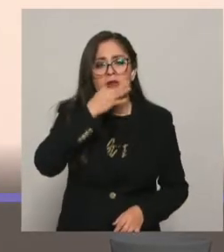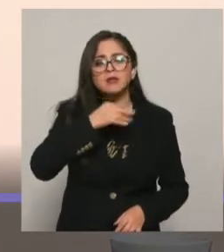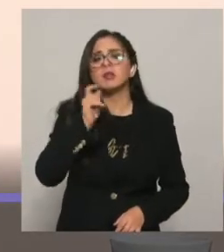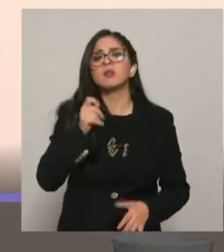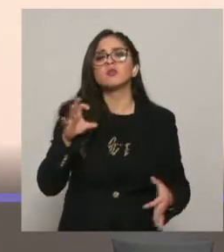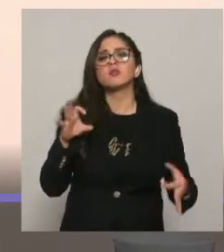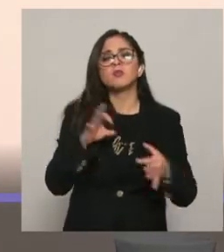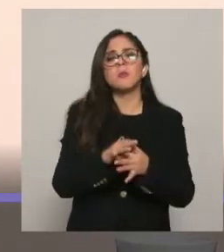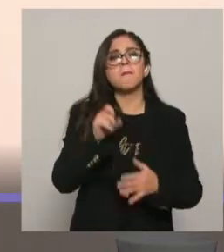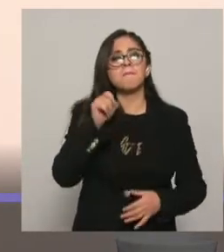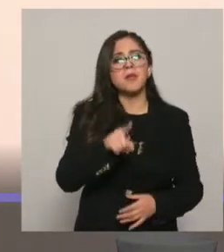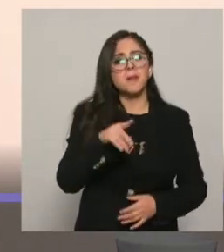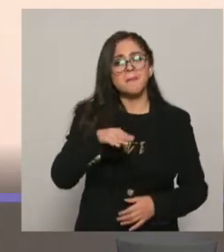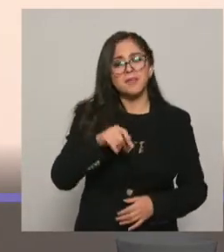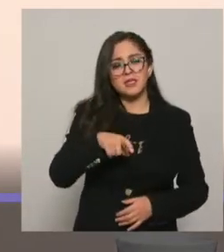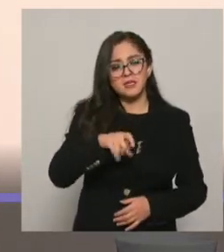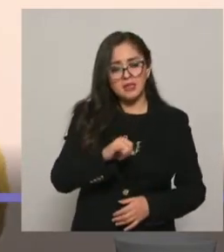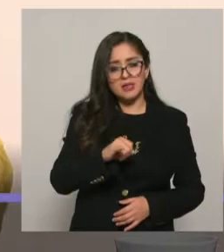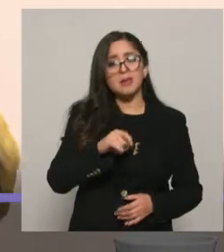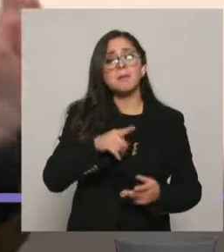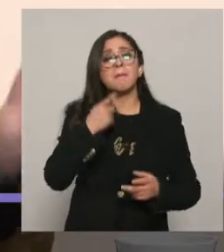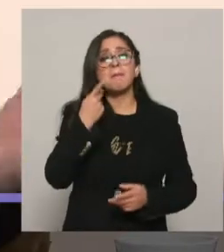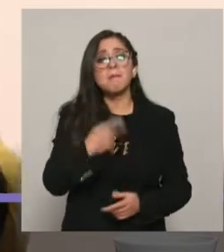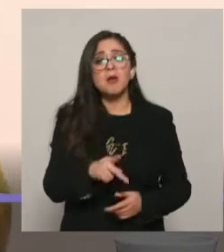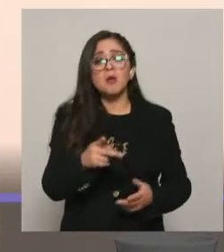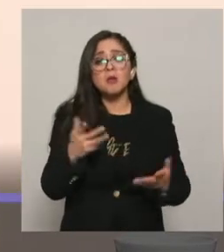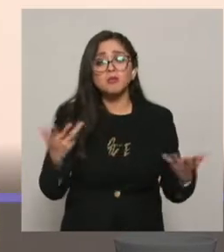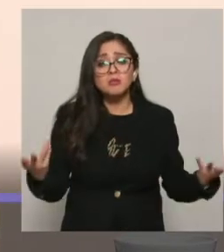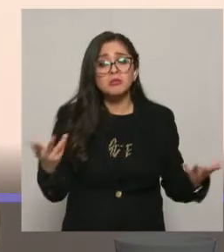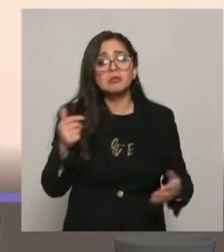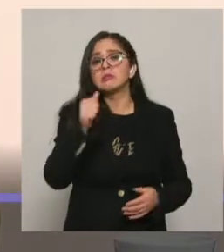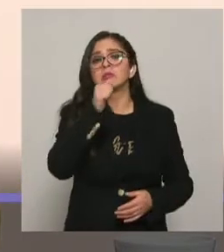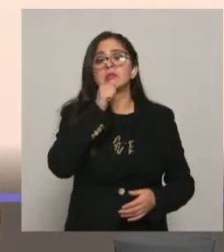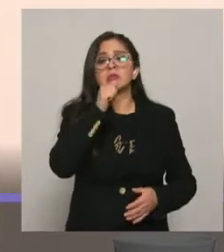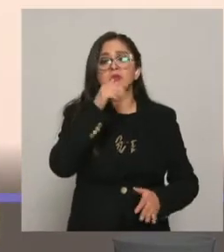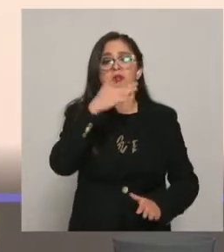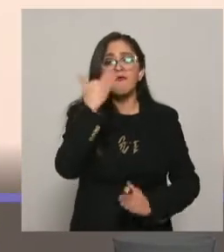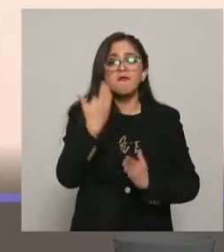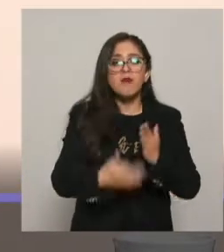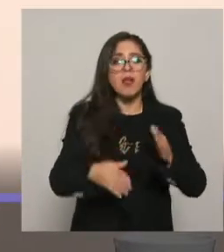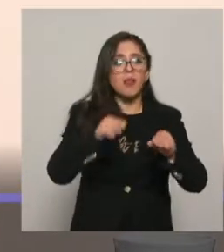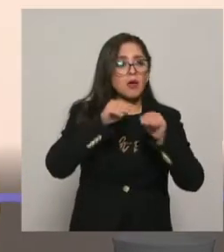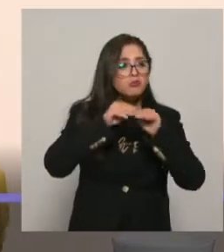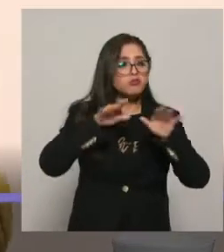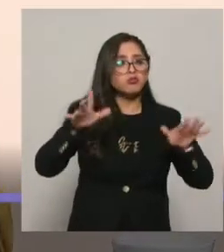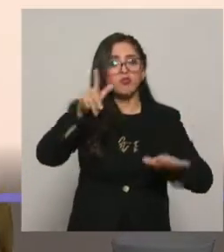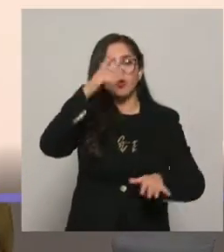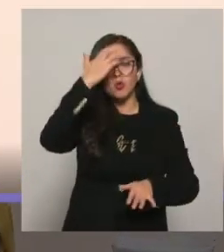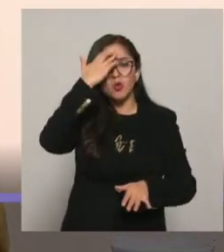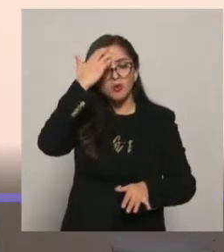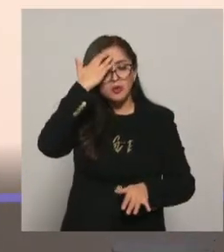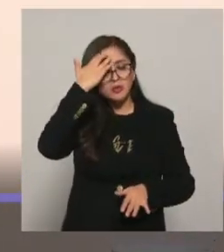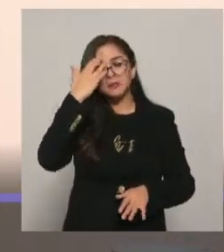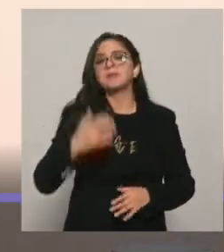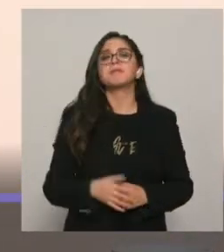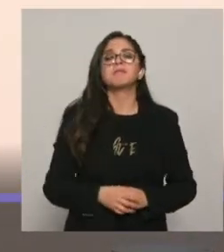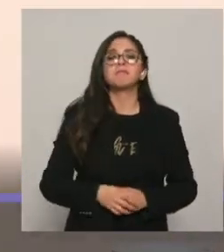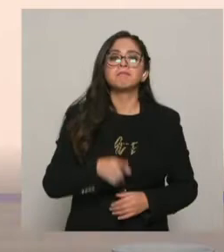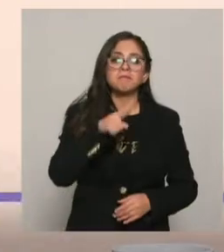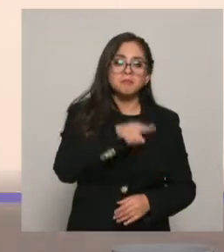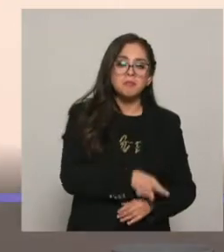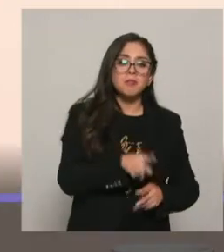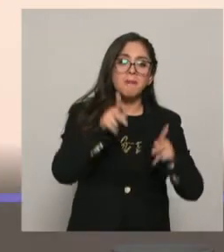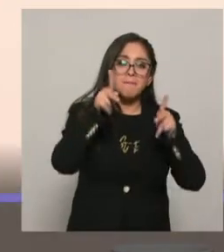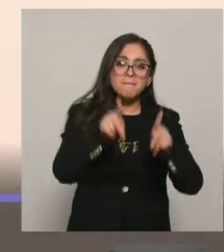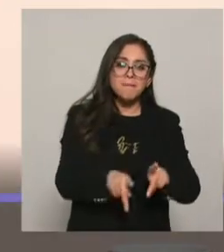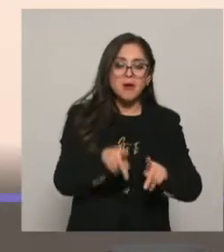a las de Mixqui, nada más que pues no se le ha dado la suficiente difusión. Se arreglan las tumbas, hay un